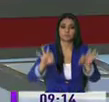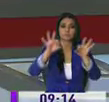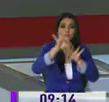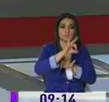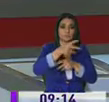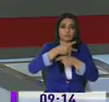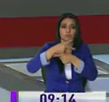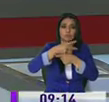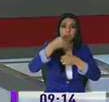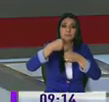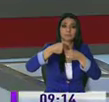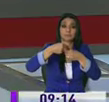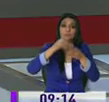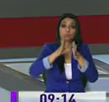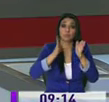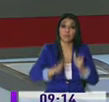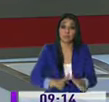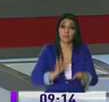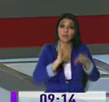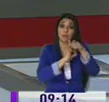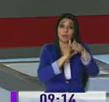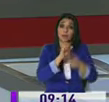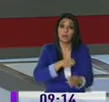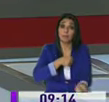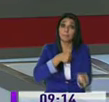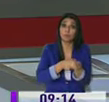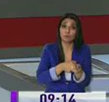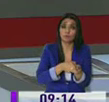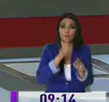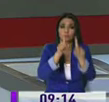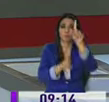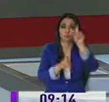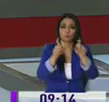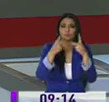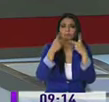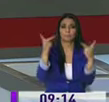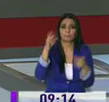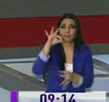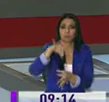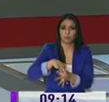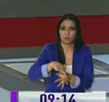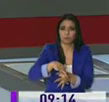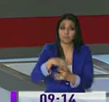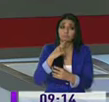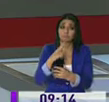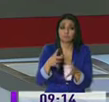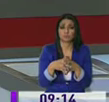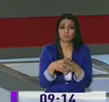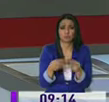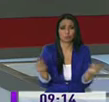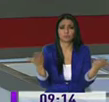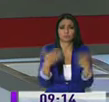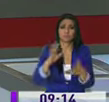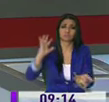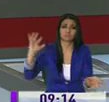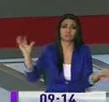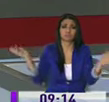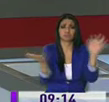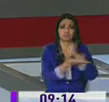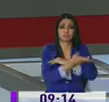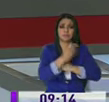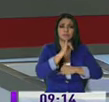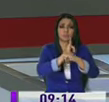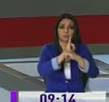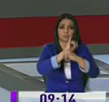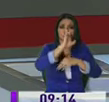participación se van a apoyan a un posible llamado a la consulta popular dicen que es la salida para la reinstitucionalización de